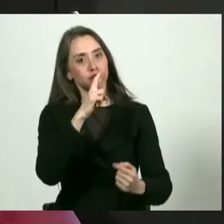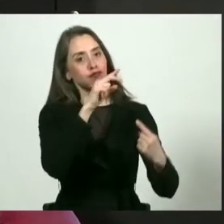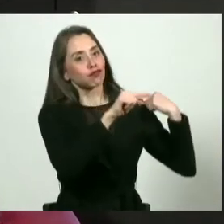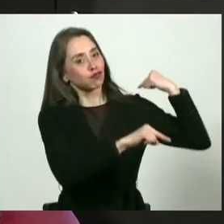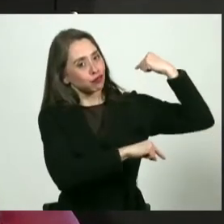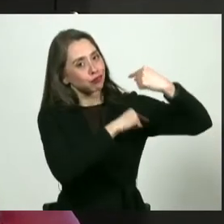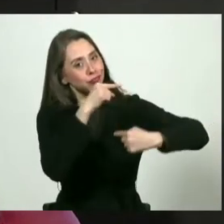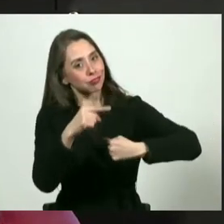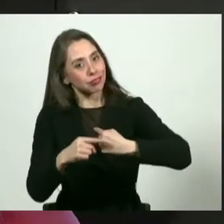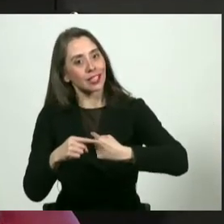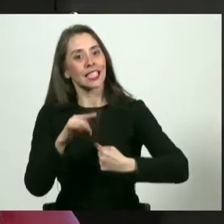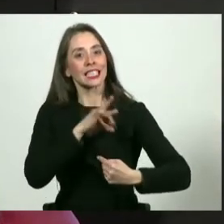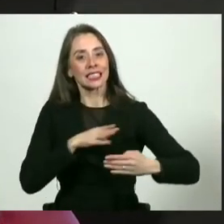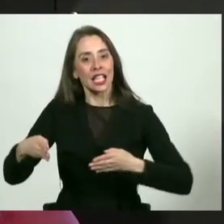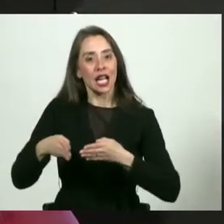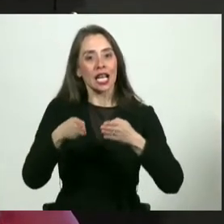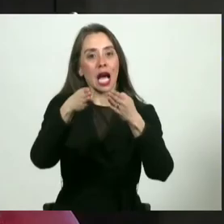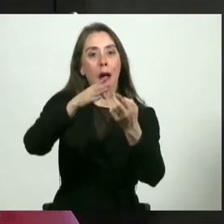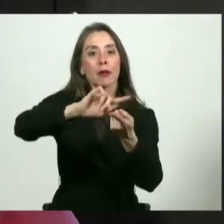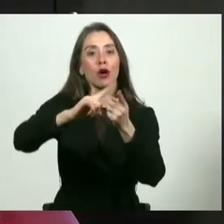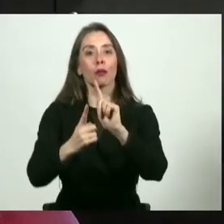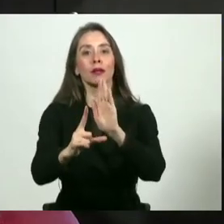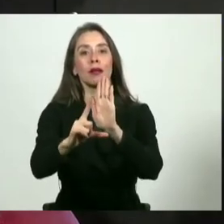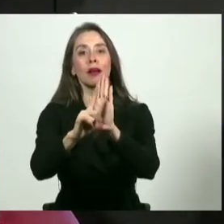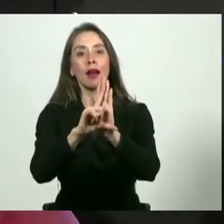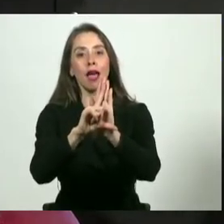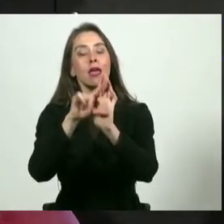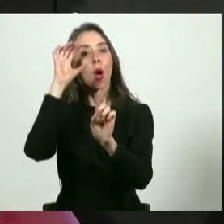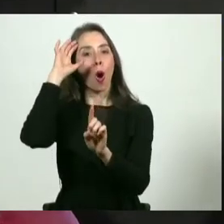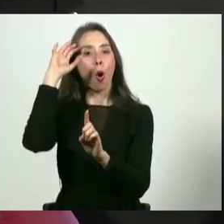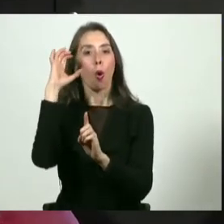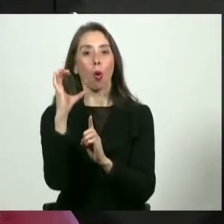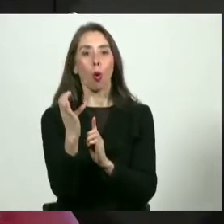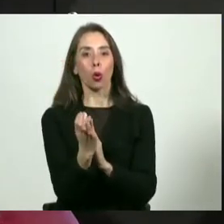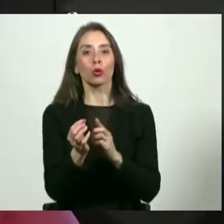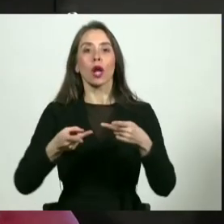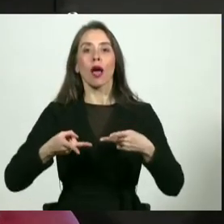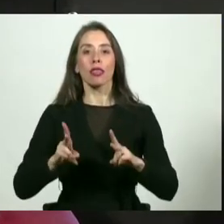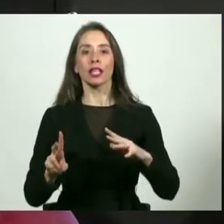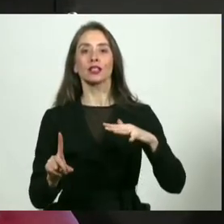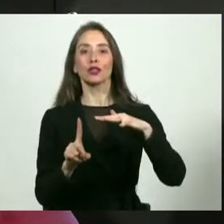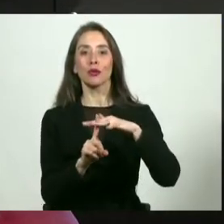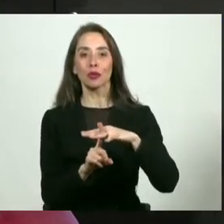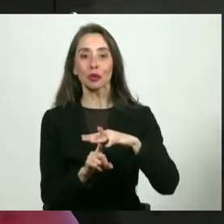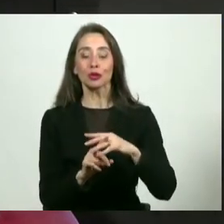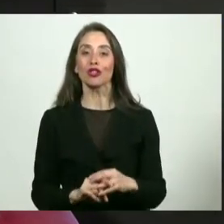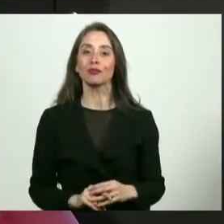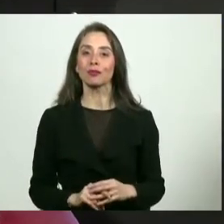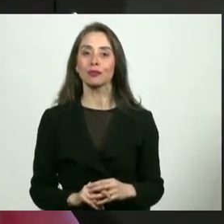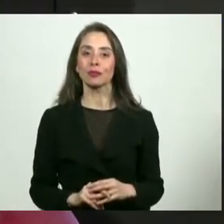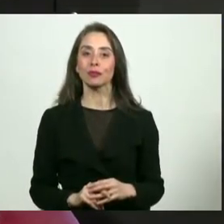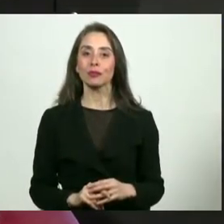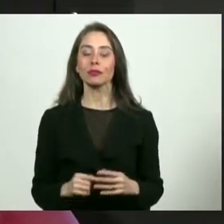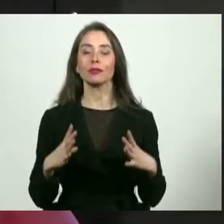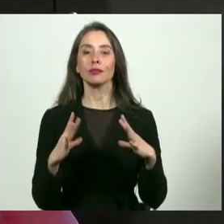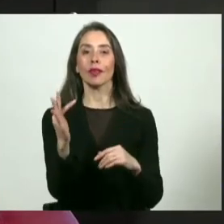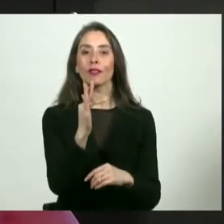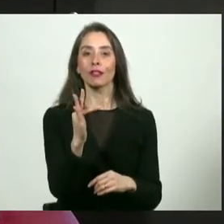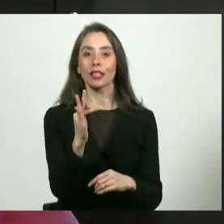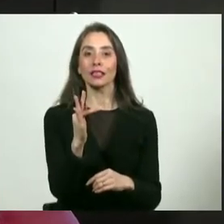desafíos de la discapacidad. Nuestros agradecimientos a los panelistas participantes, al